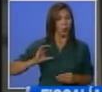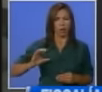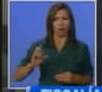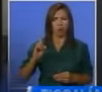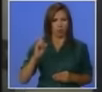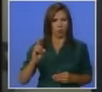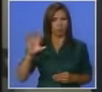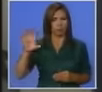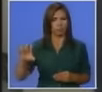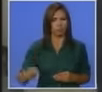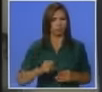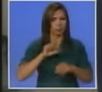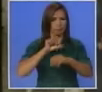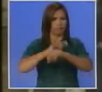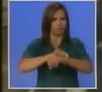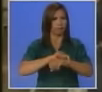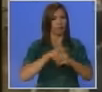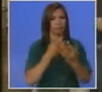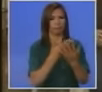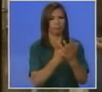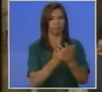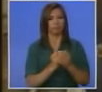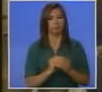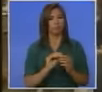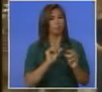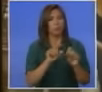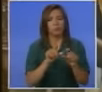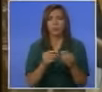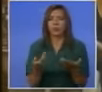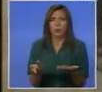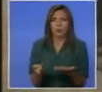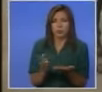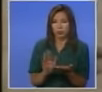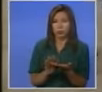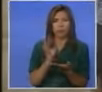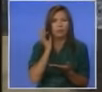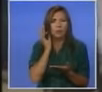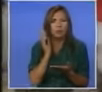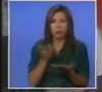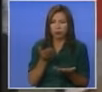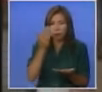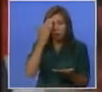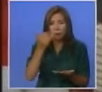ha dicho a los agentes de investigación desconocer sobre el asesinato de la candidata a